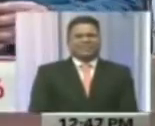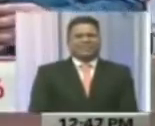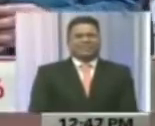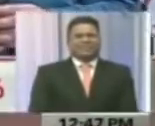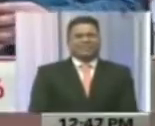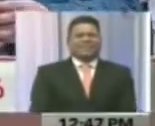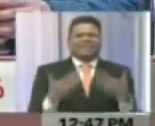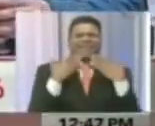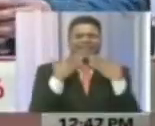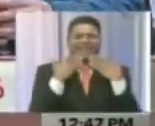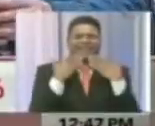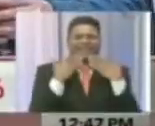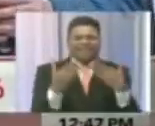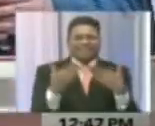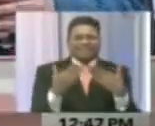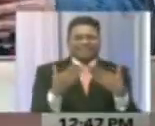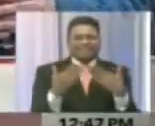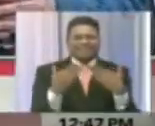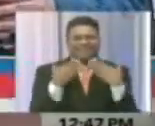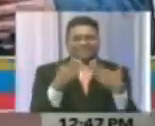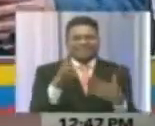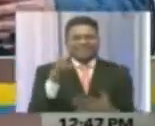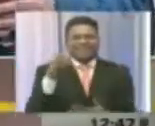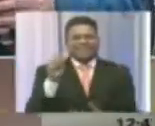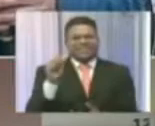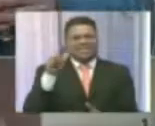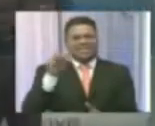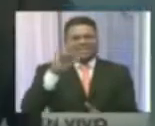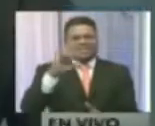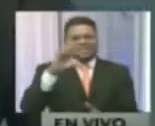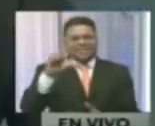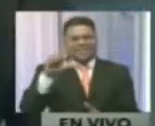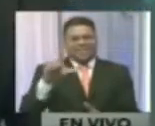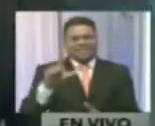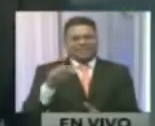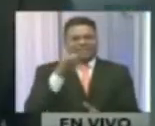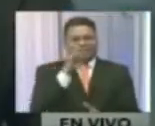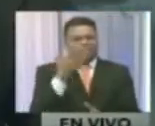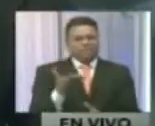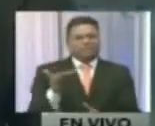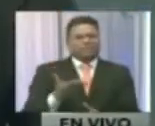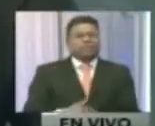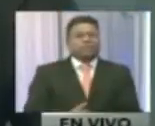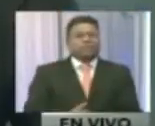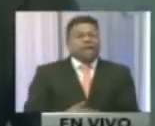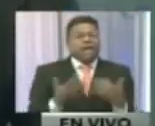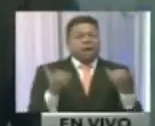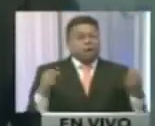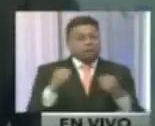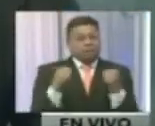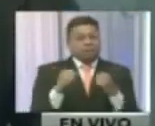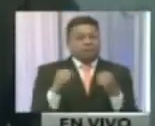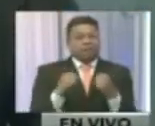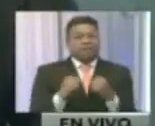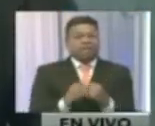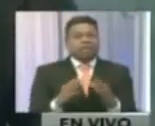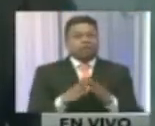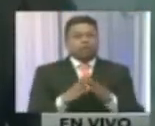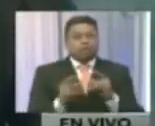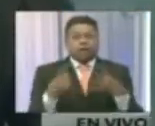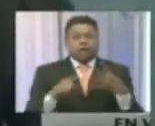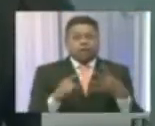Bueno, agradecemos a Daniel Molina en vivo desde el Estado Mérida, dándole cobertura a las actividades que se despliegan a partir de hoy a propósito del operativo Semana